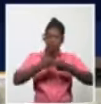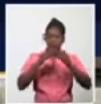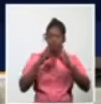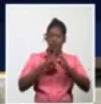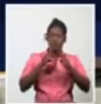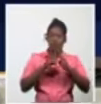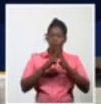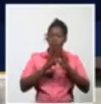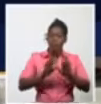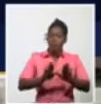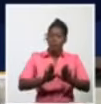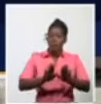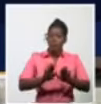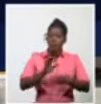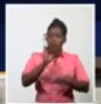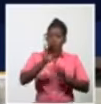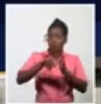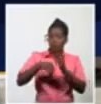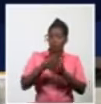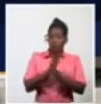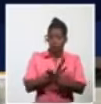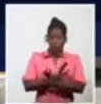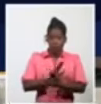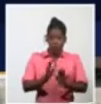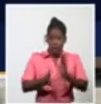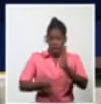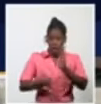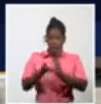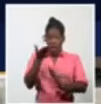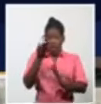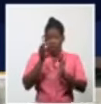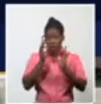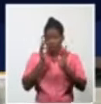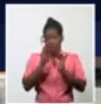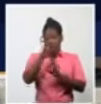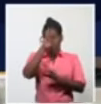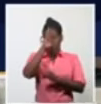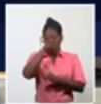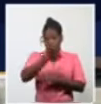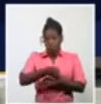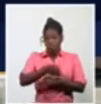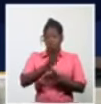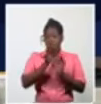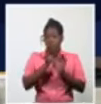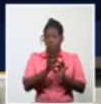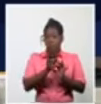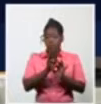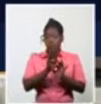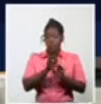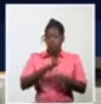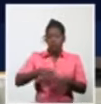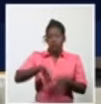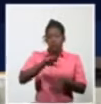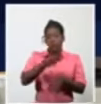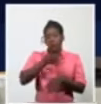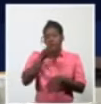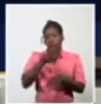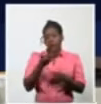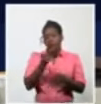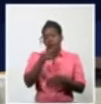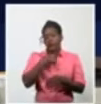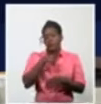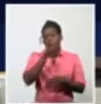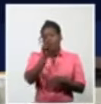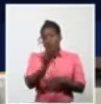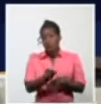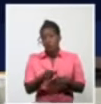pasen los 15 días después de la alta clínica. Hay que hacerle, porque estaríamos hablando de una persona que ya